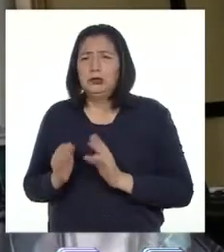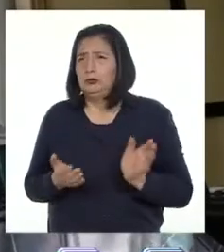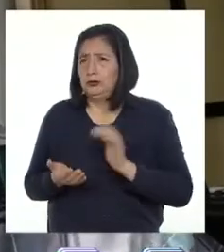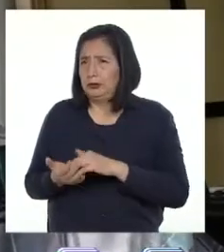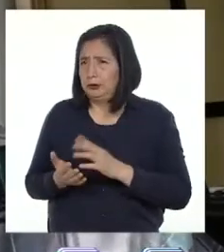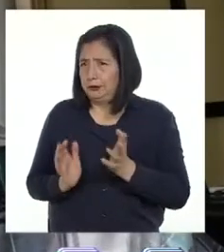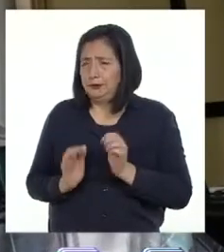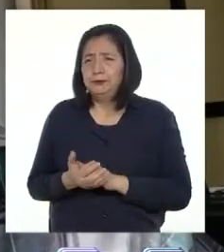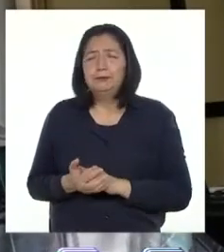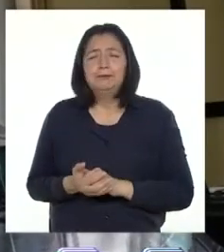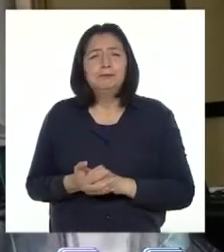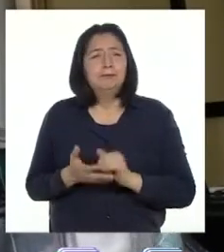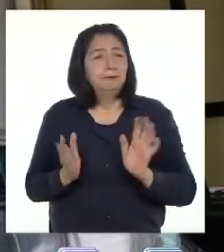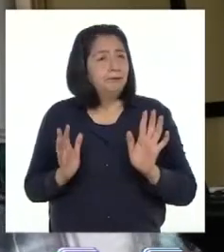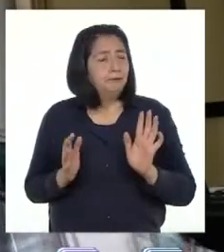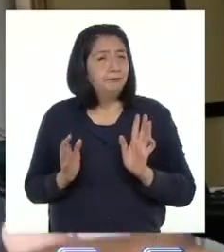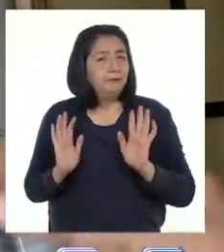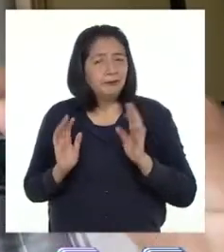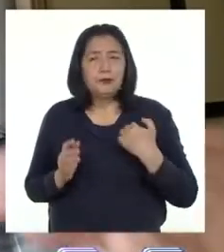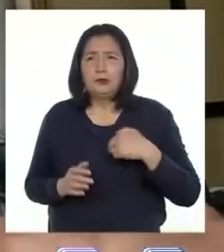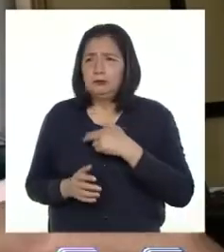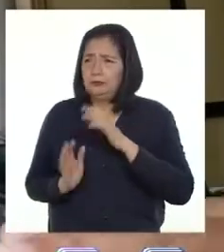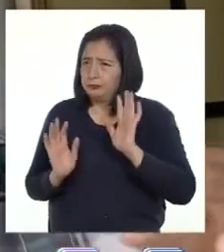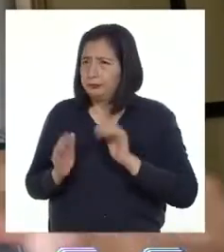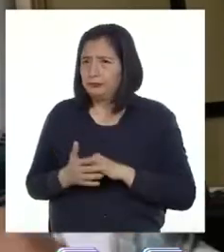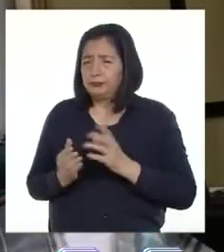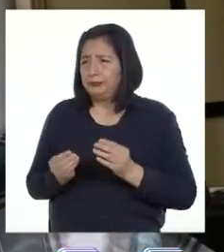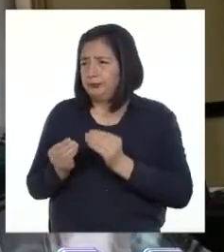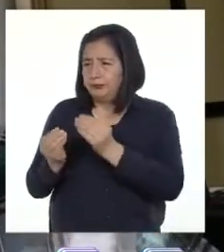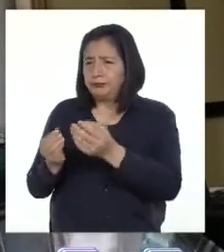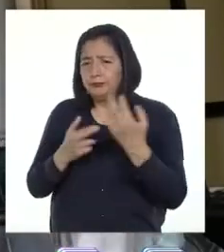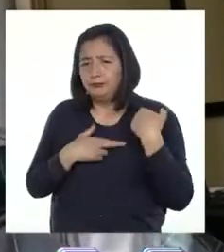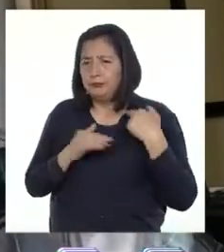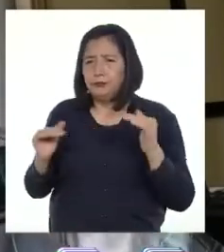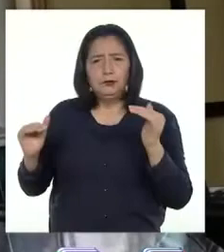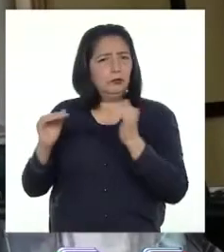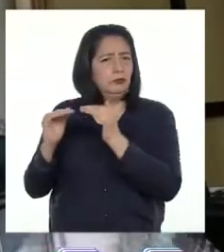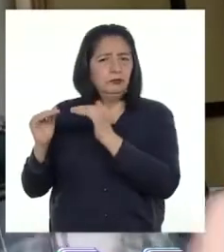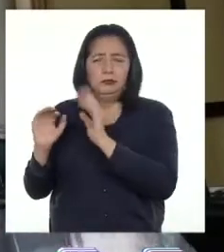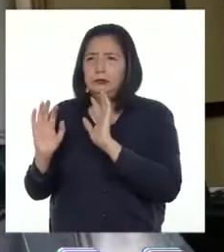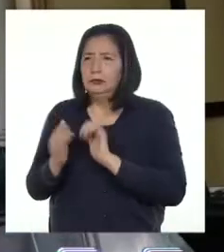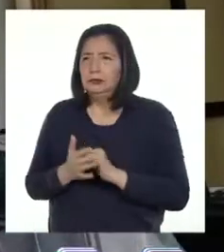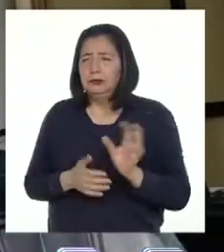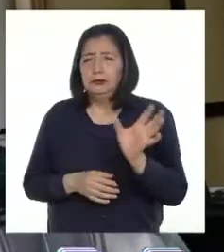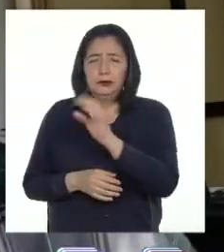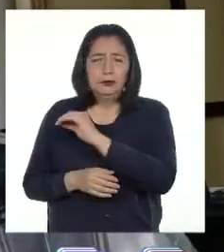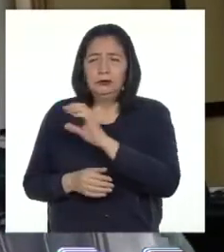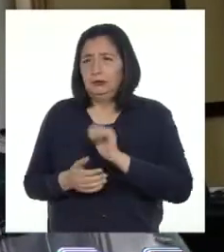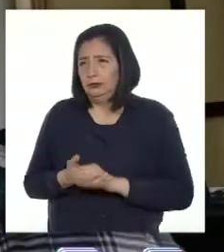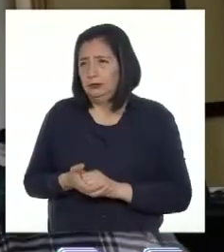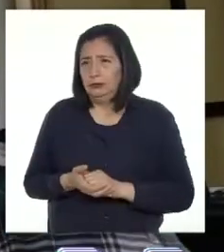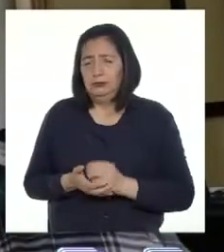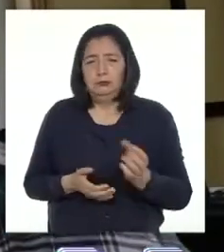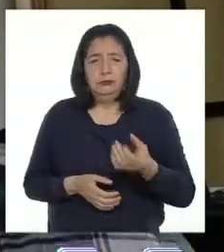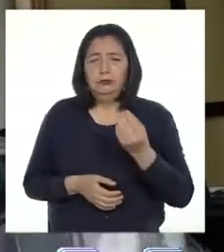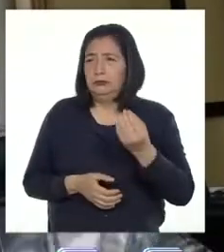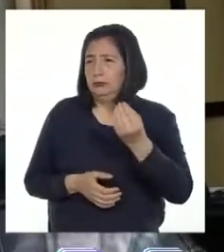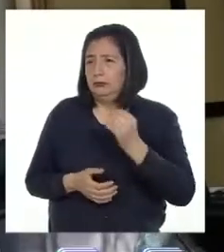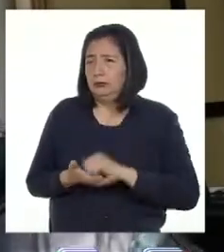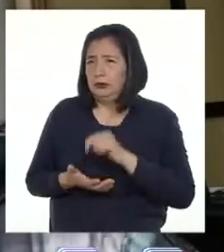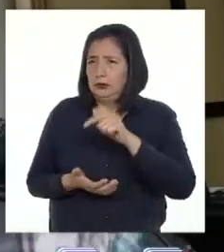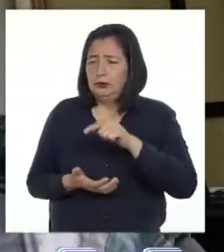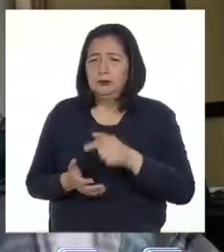¿no? Y hemos dado las funciones por igualdad para todos, ¿no? Porque